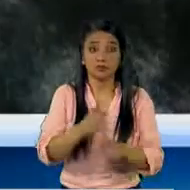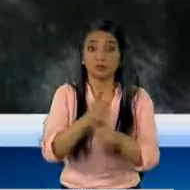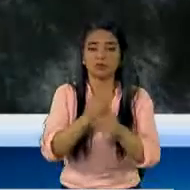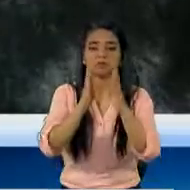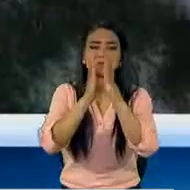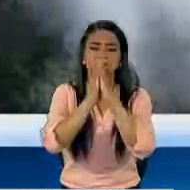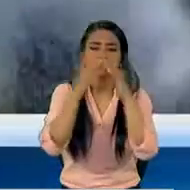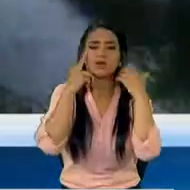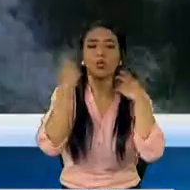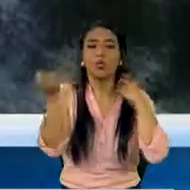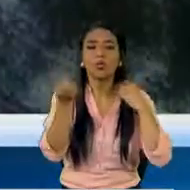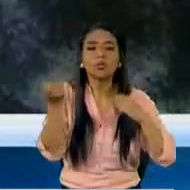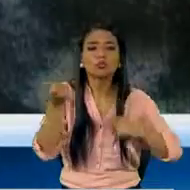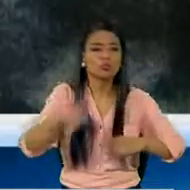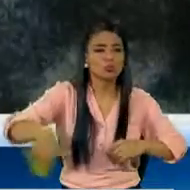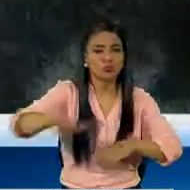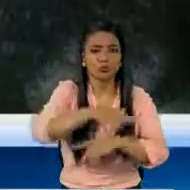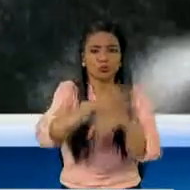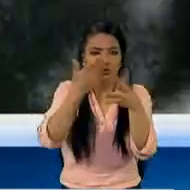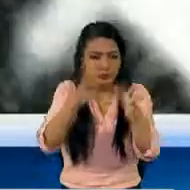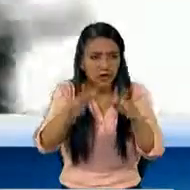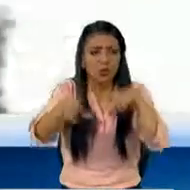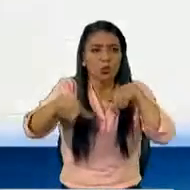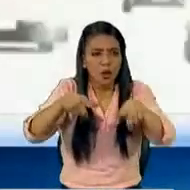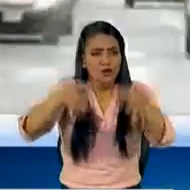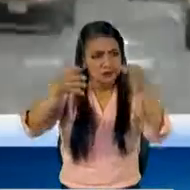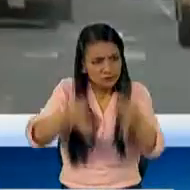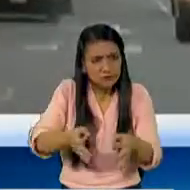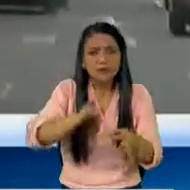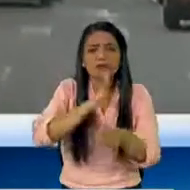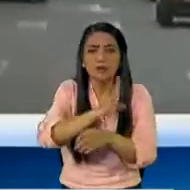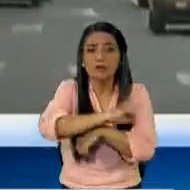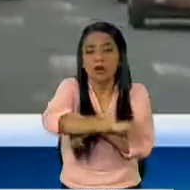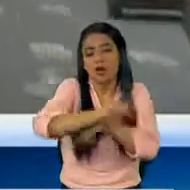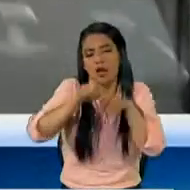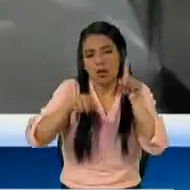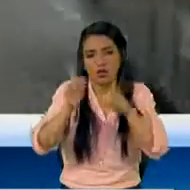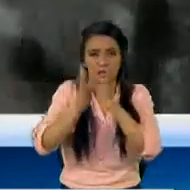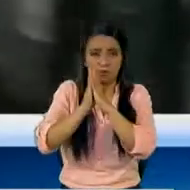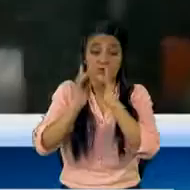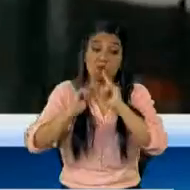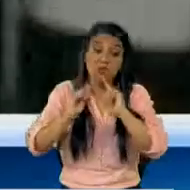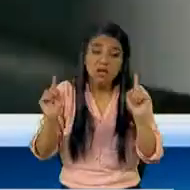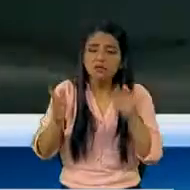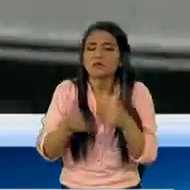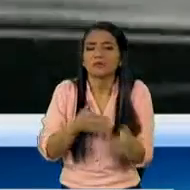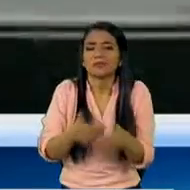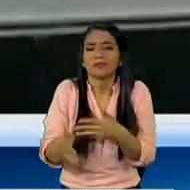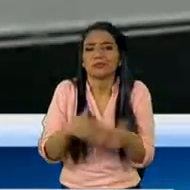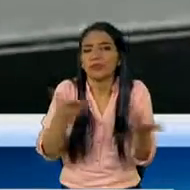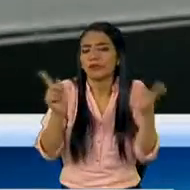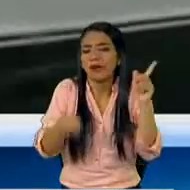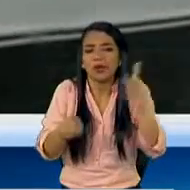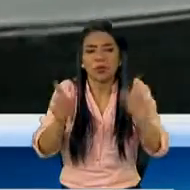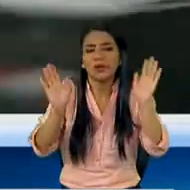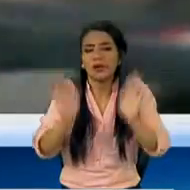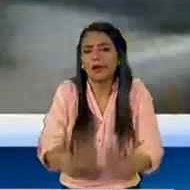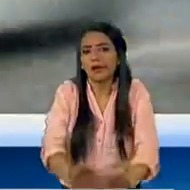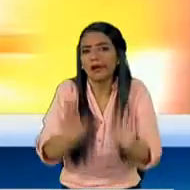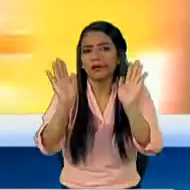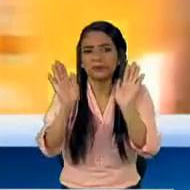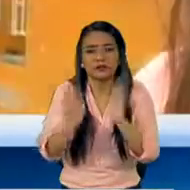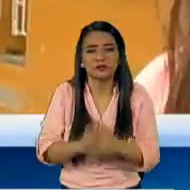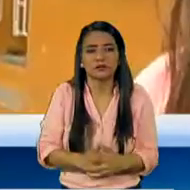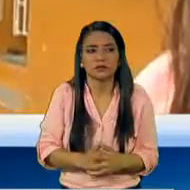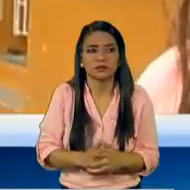controles permanentes en sitios preestablecidos, aunque hay quienes piensan que eso es cosa del pasado. No